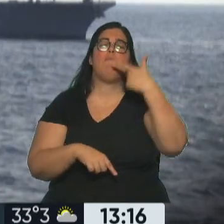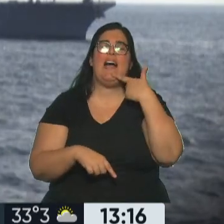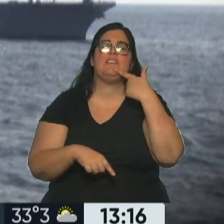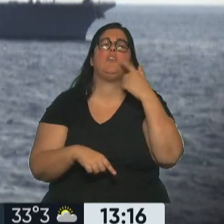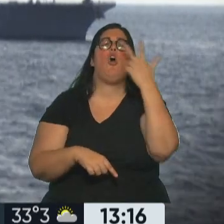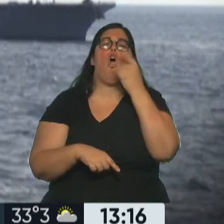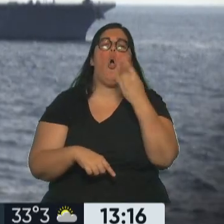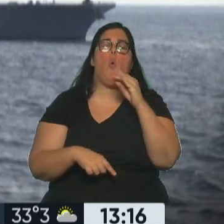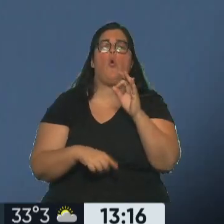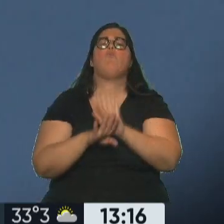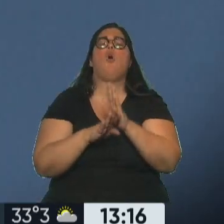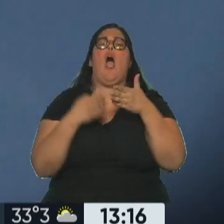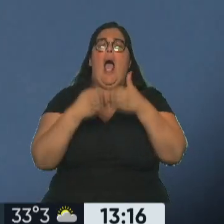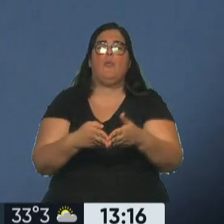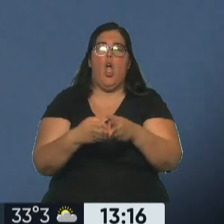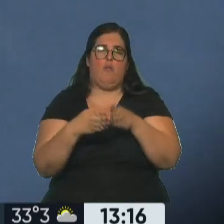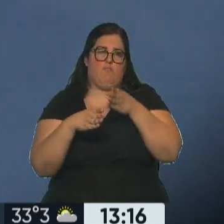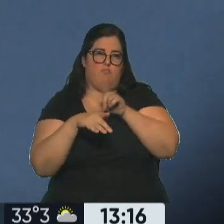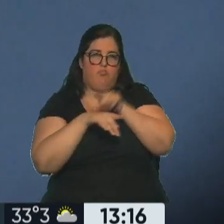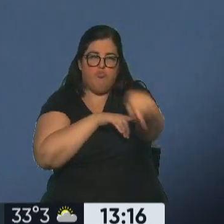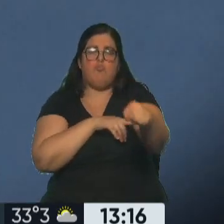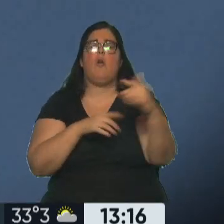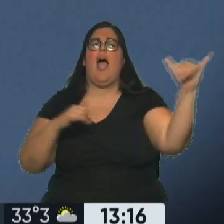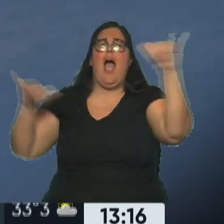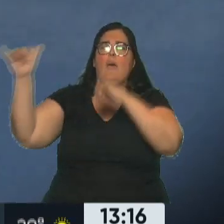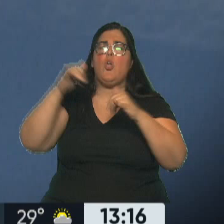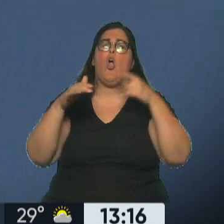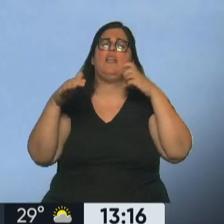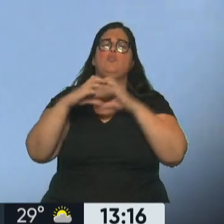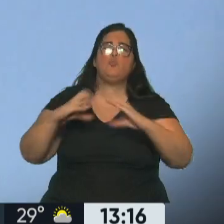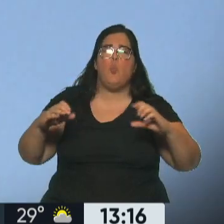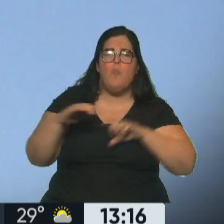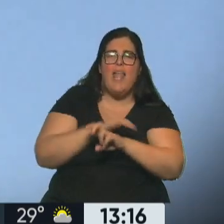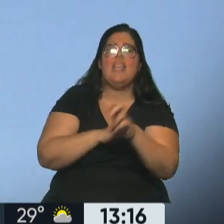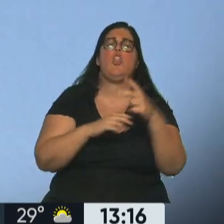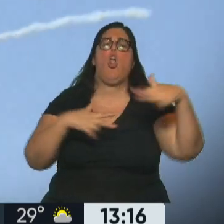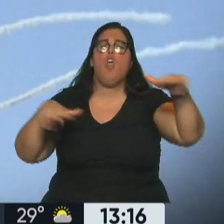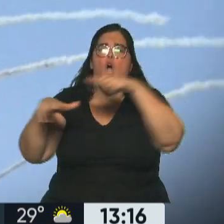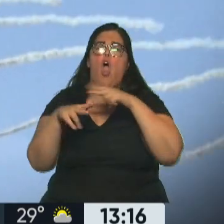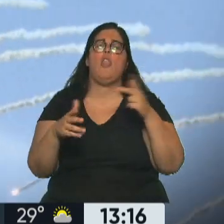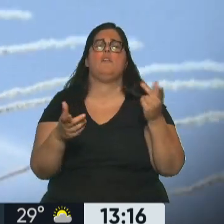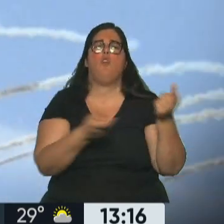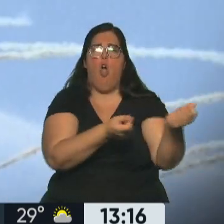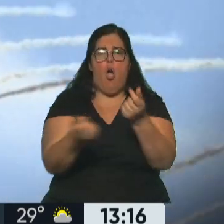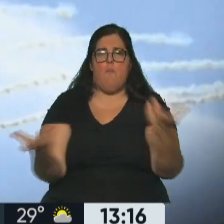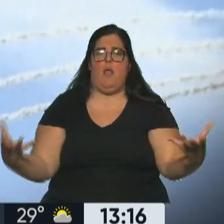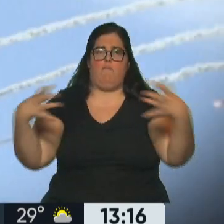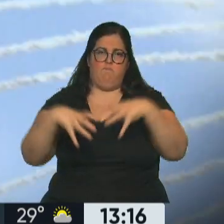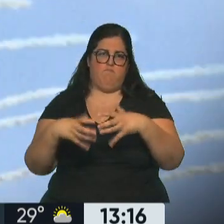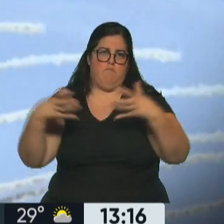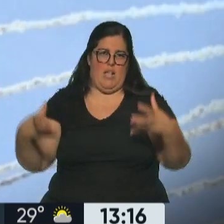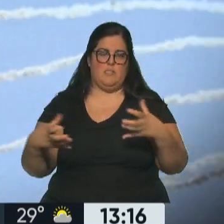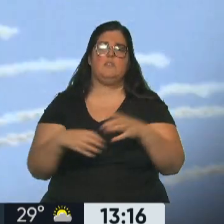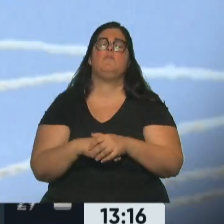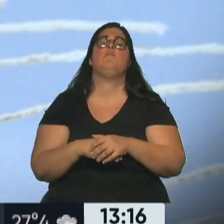guerra, más aviones F-35, helicópteros submarinos y drones. A pesar de estos aprestos bélicos sin precedentes, el